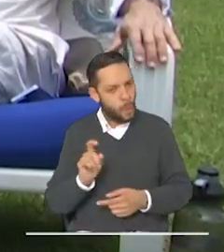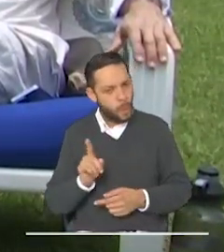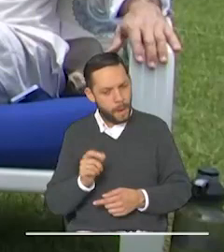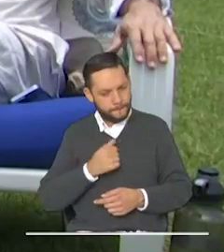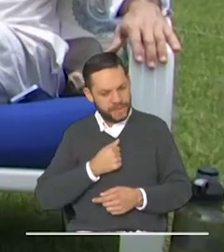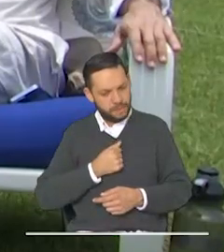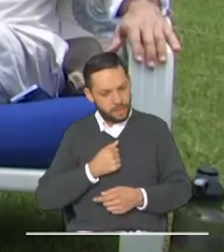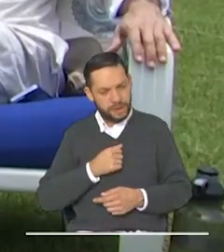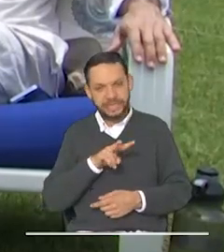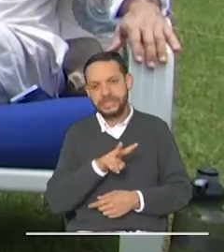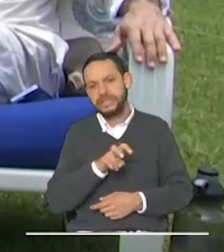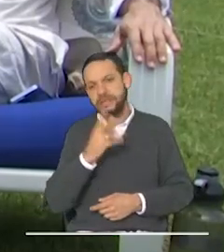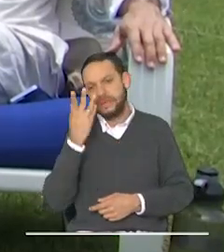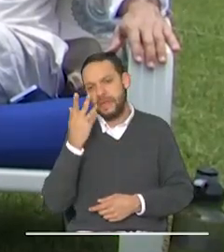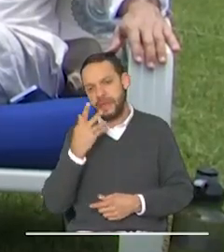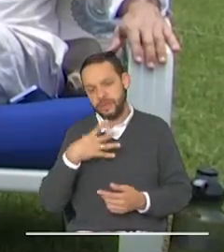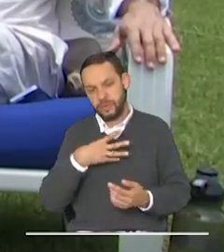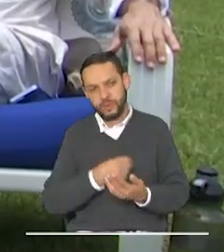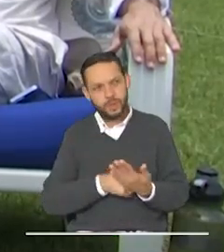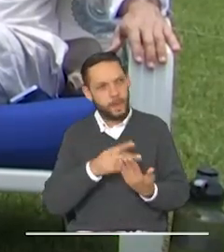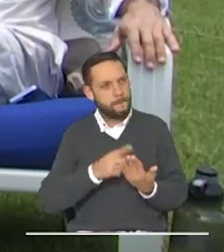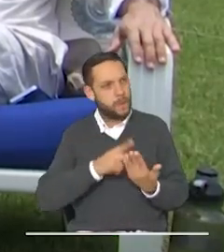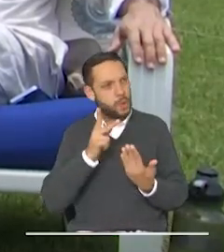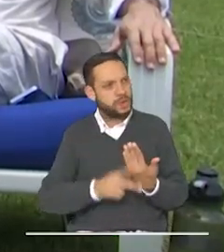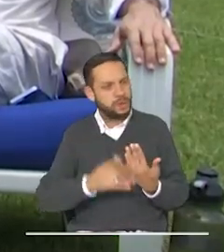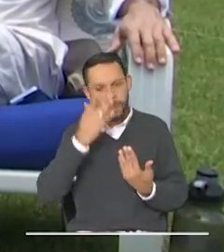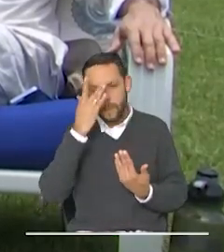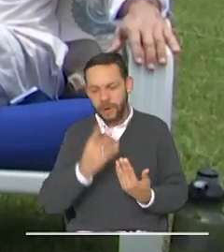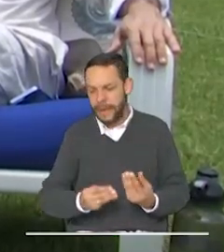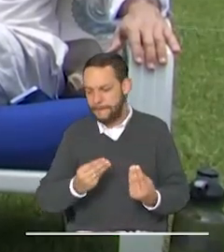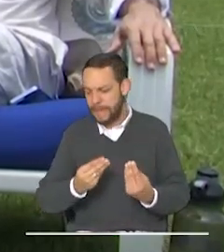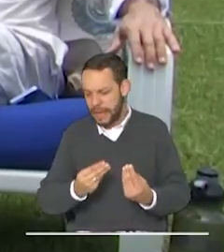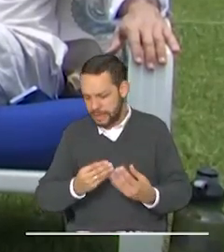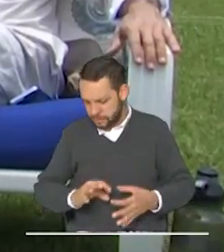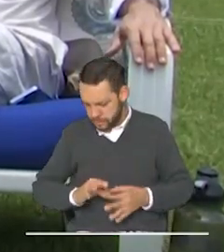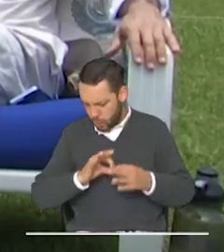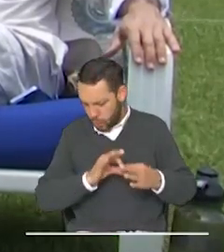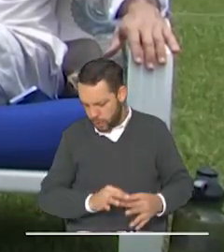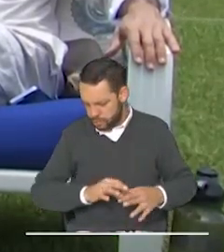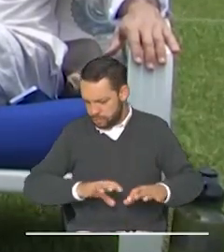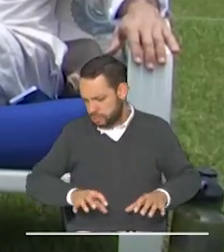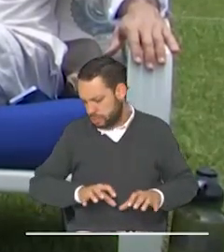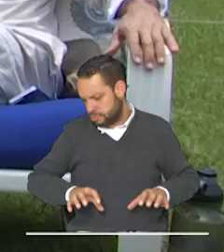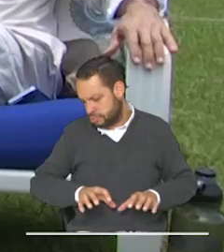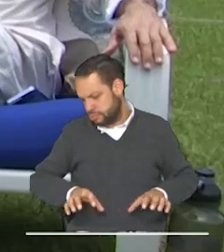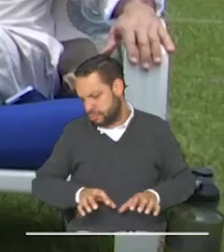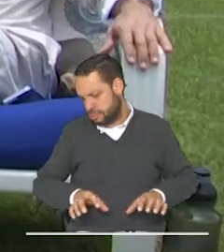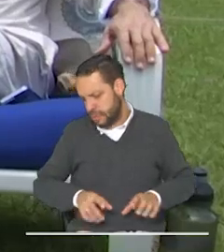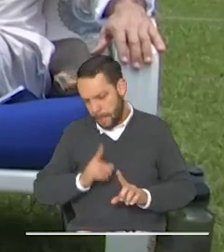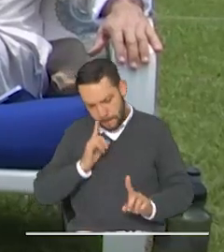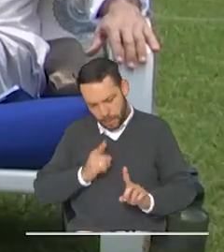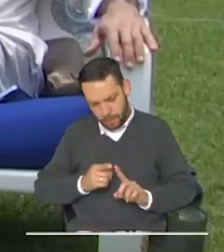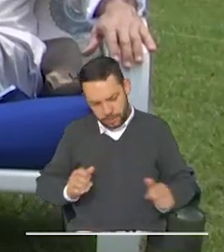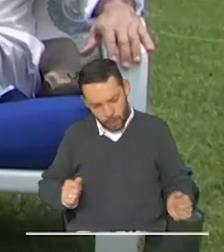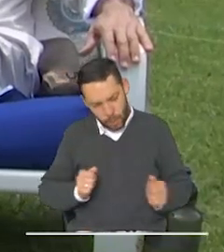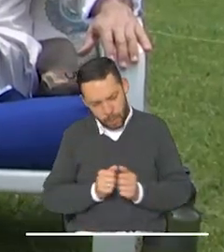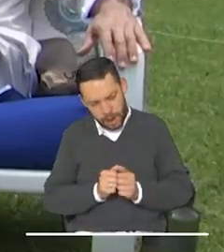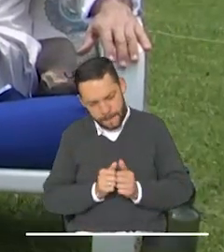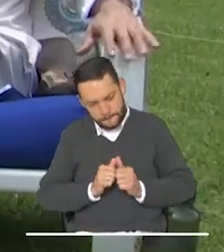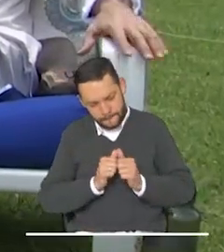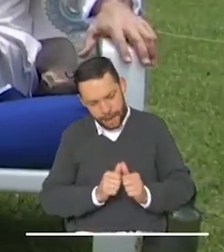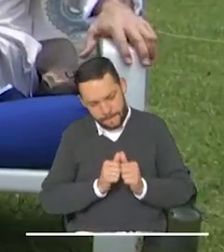siete días porque nace el proyecto porque nosotros nos hemos dedicado a hacer ese acompañamiento